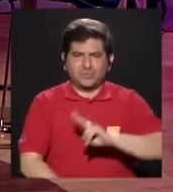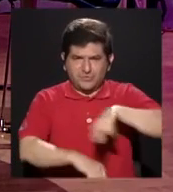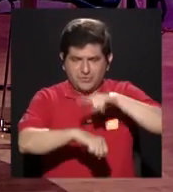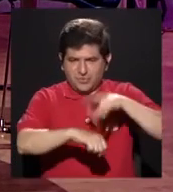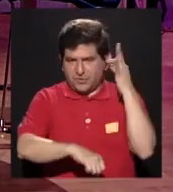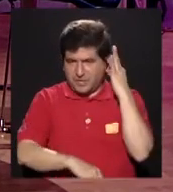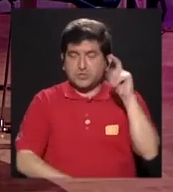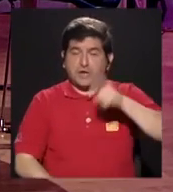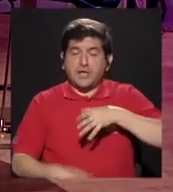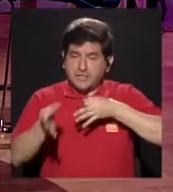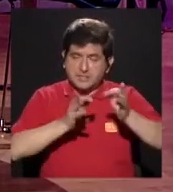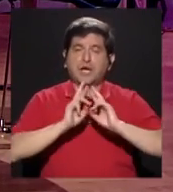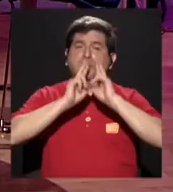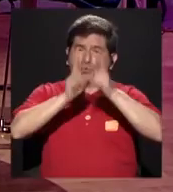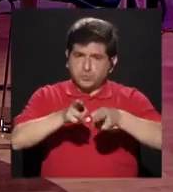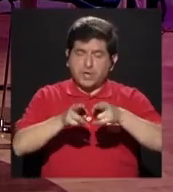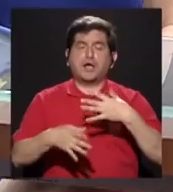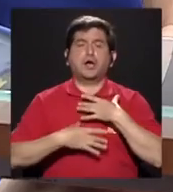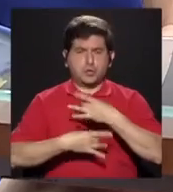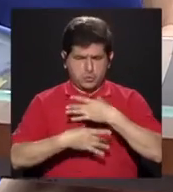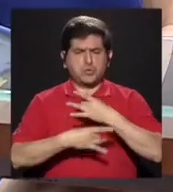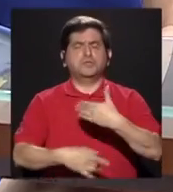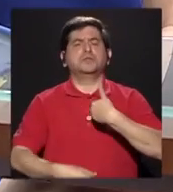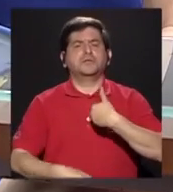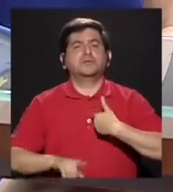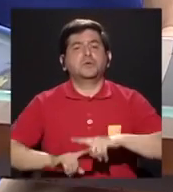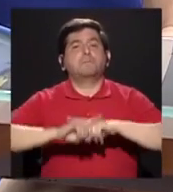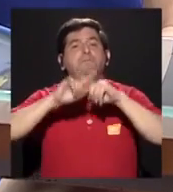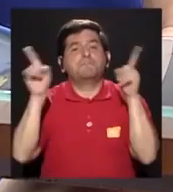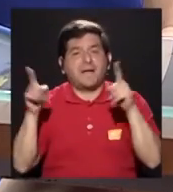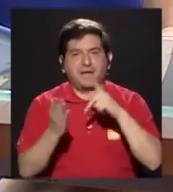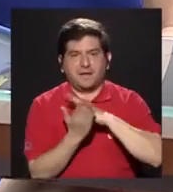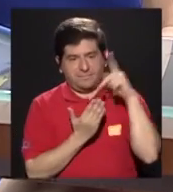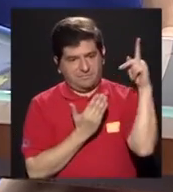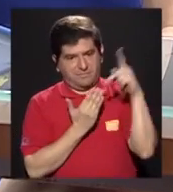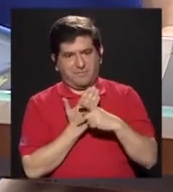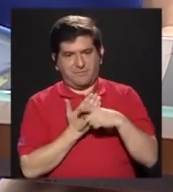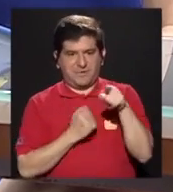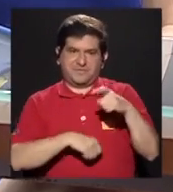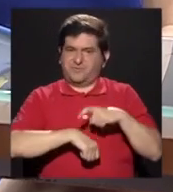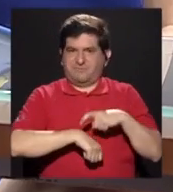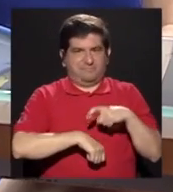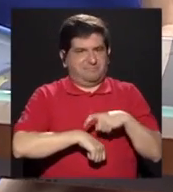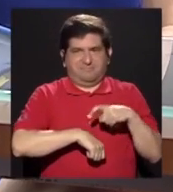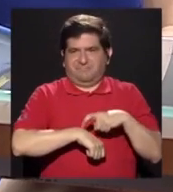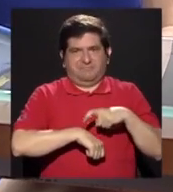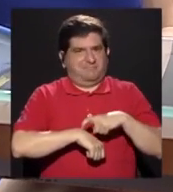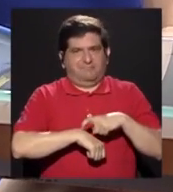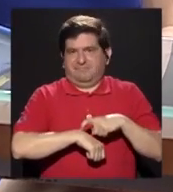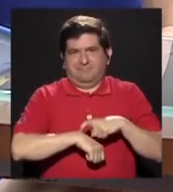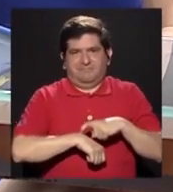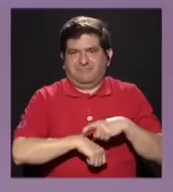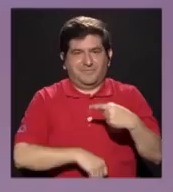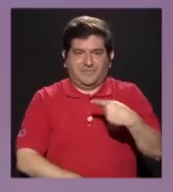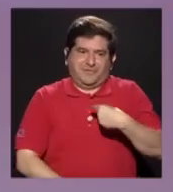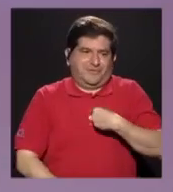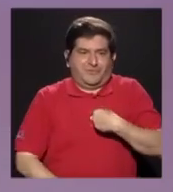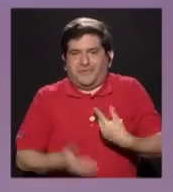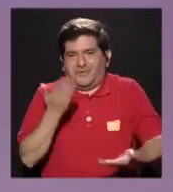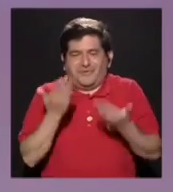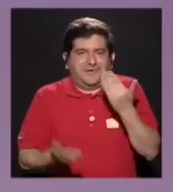cuentas claro y eso nos interesa mucho pero en un programa con esta duración verdad no sería yo